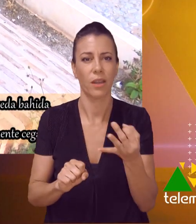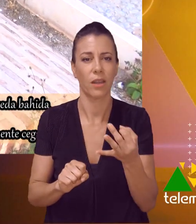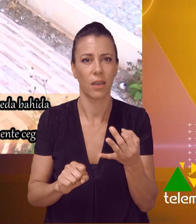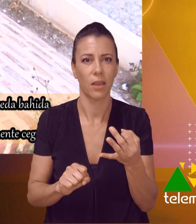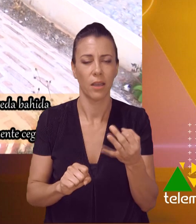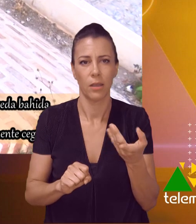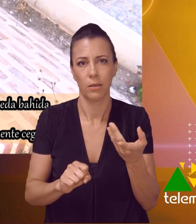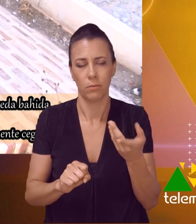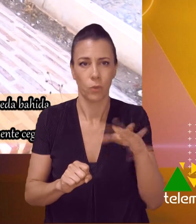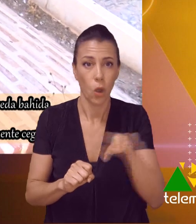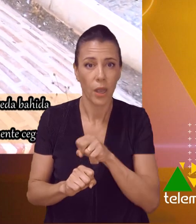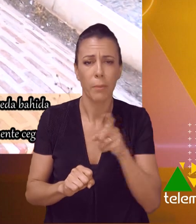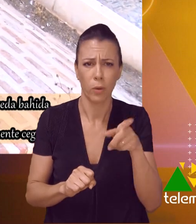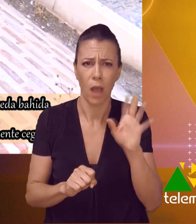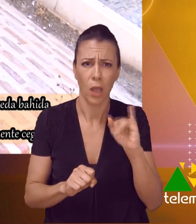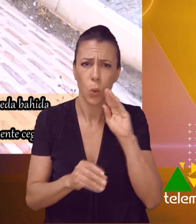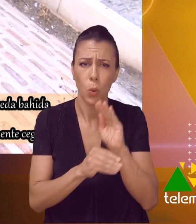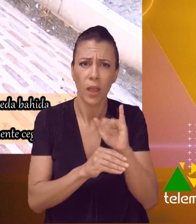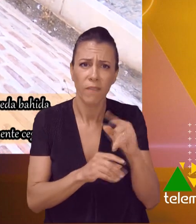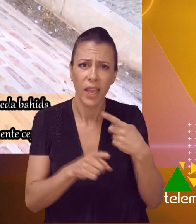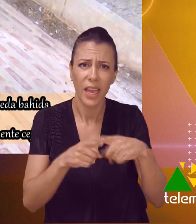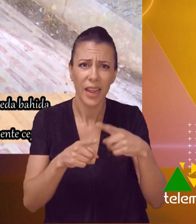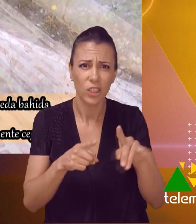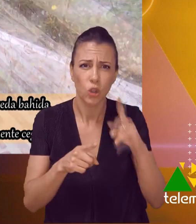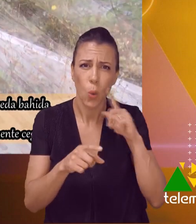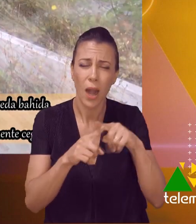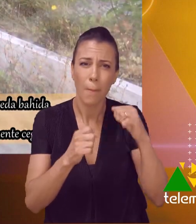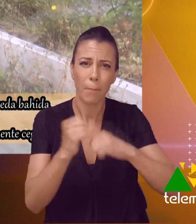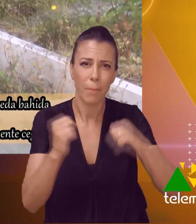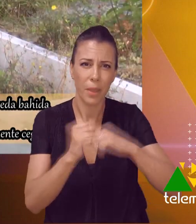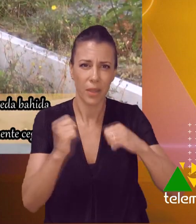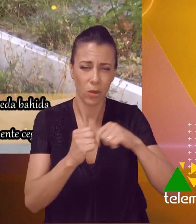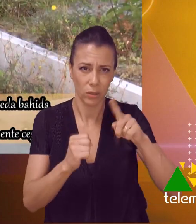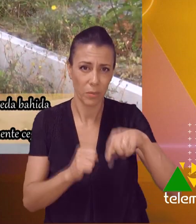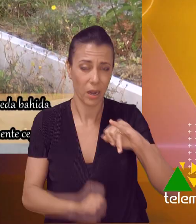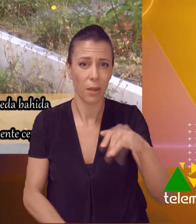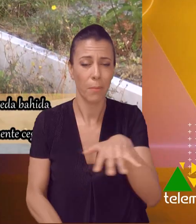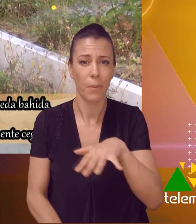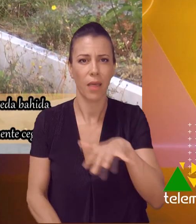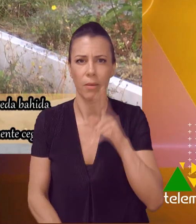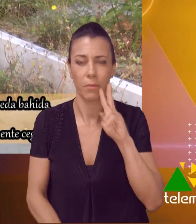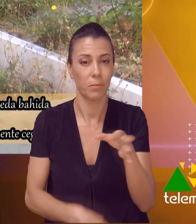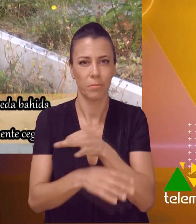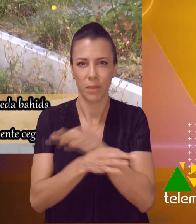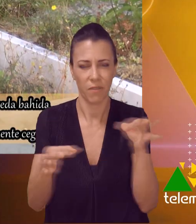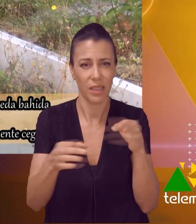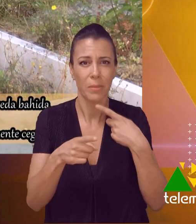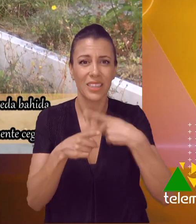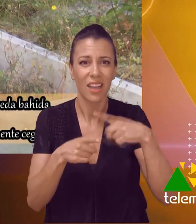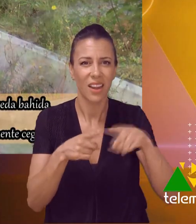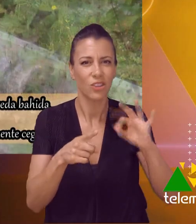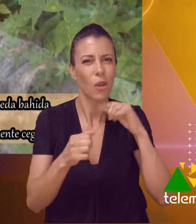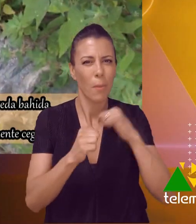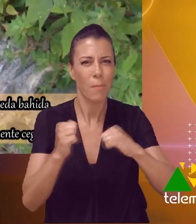Evidentemente lo cuidaron, ¿no? Aquí se ve todavía los restos del empedrado que tenía esta plaza, se ve perfectamente los restos de